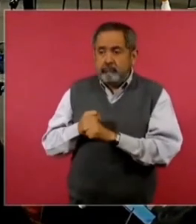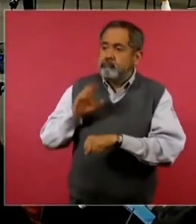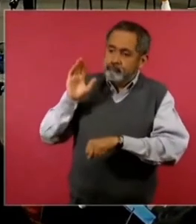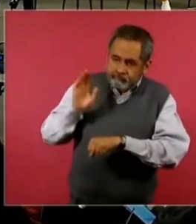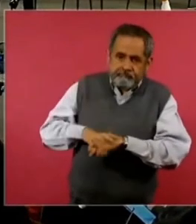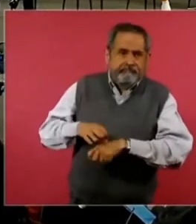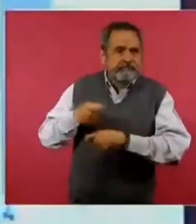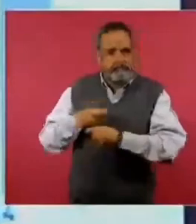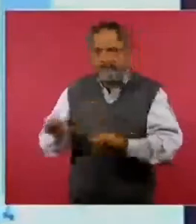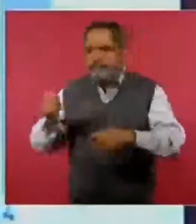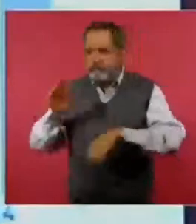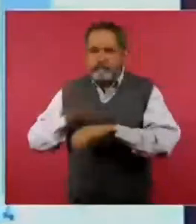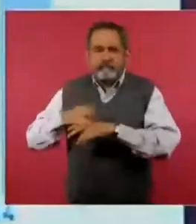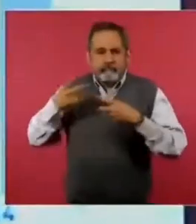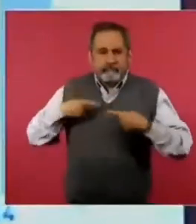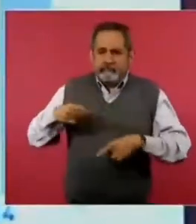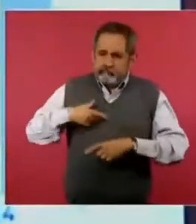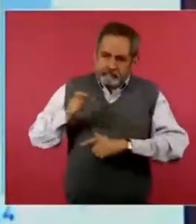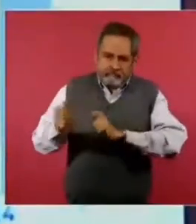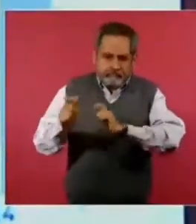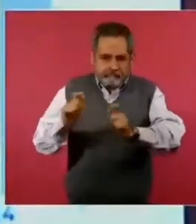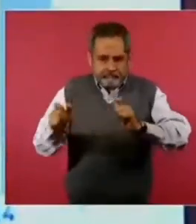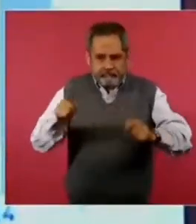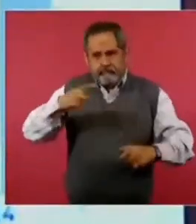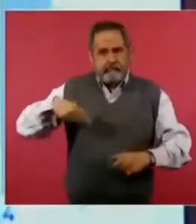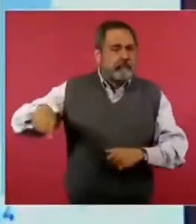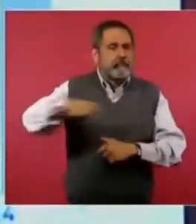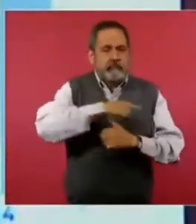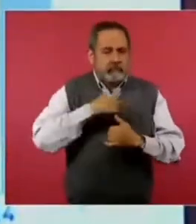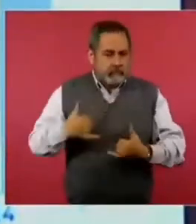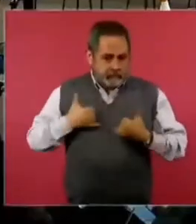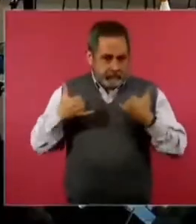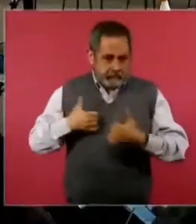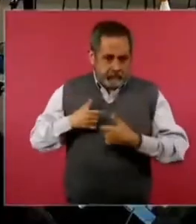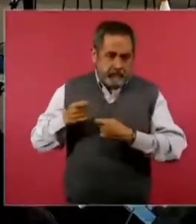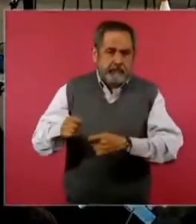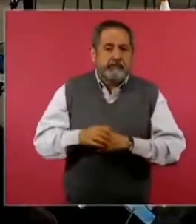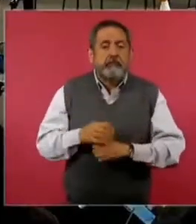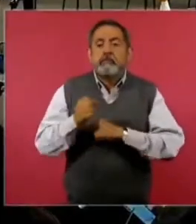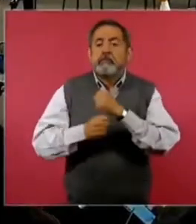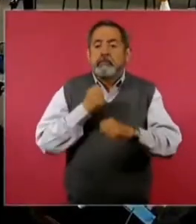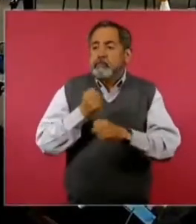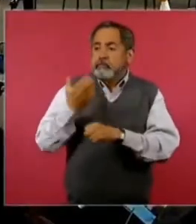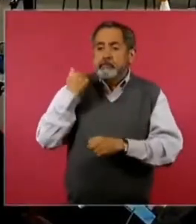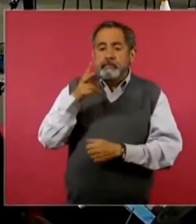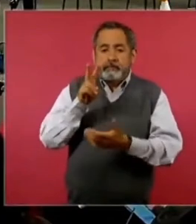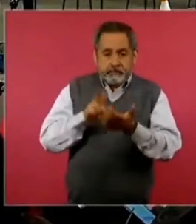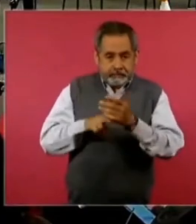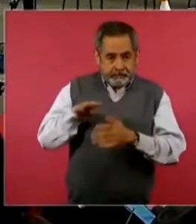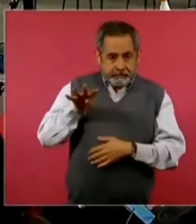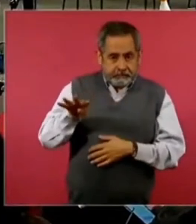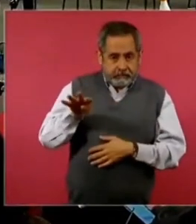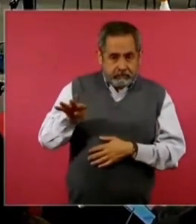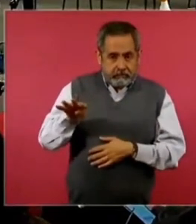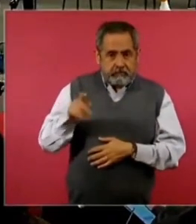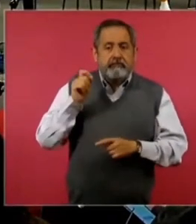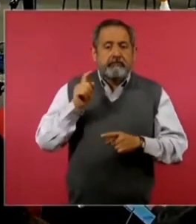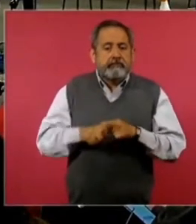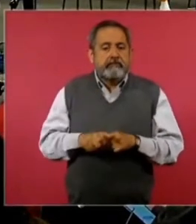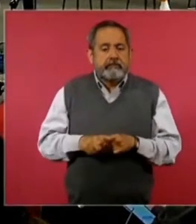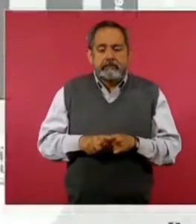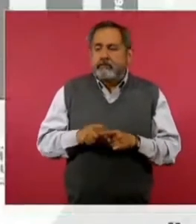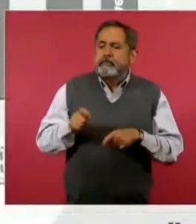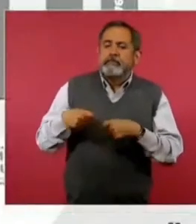cobertura o el monto que se le otorga a los jóvenes estudiantes. En el año 2019 se